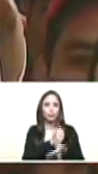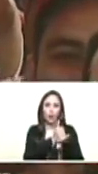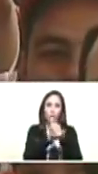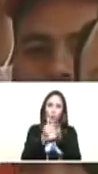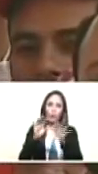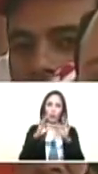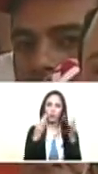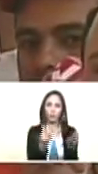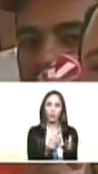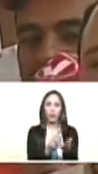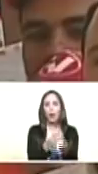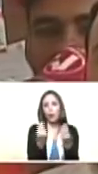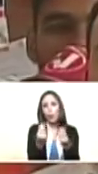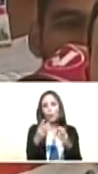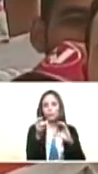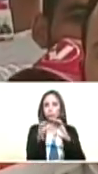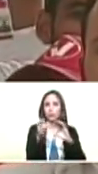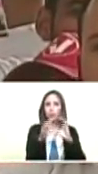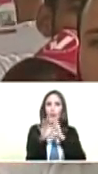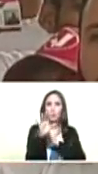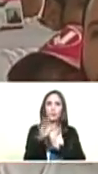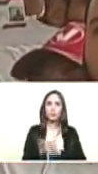del carnet de la patria.